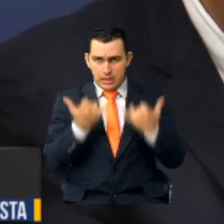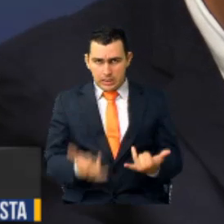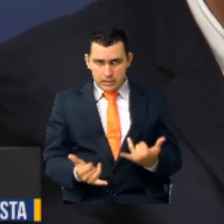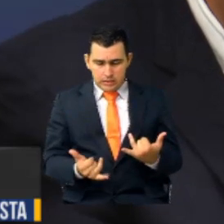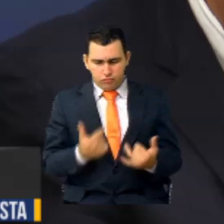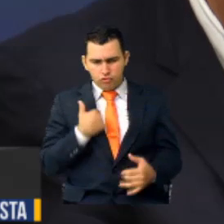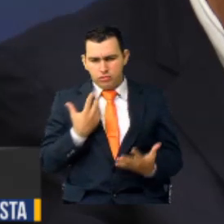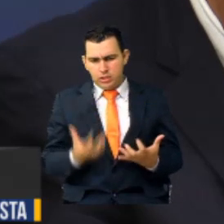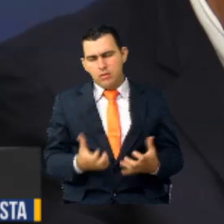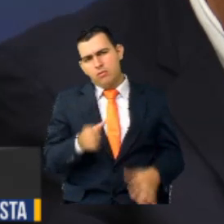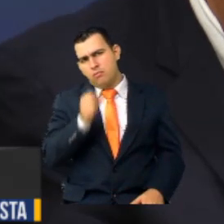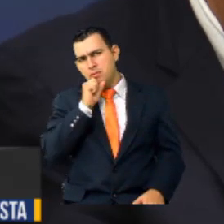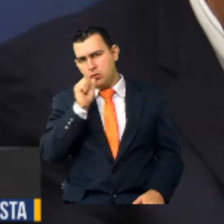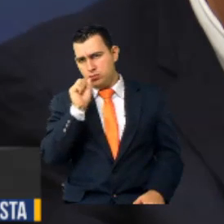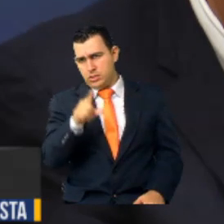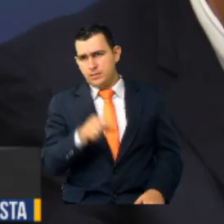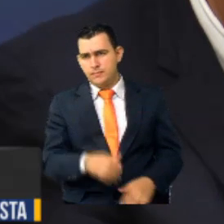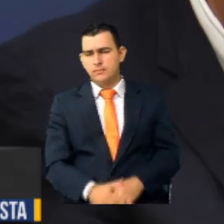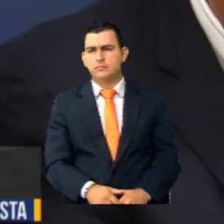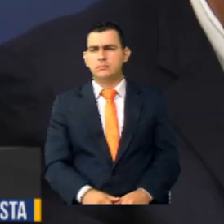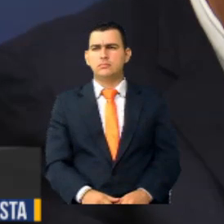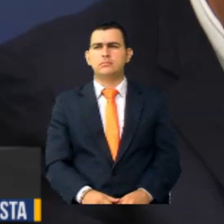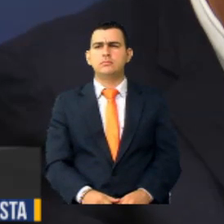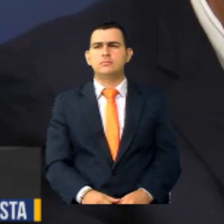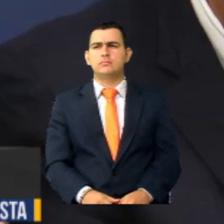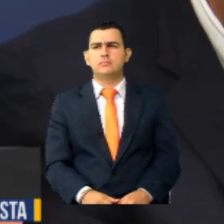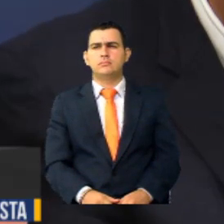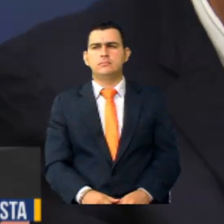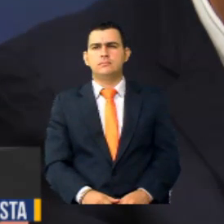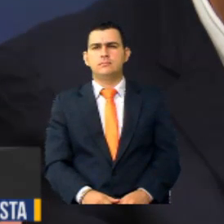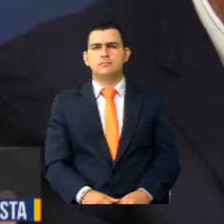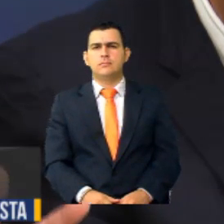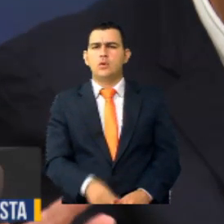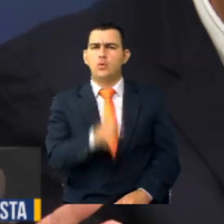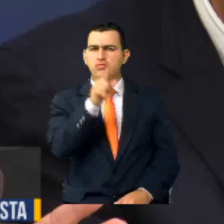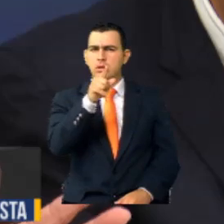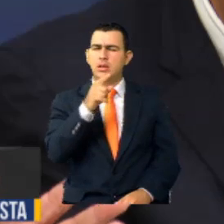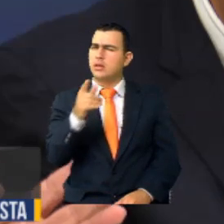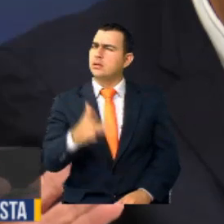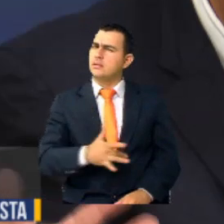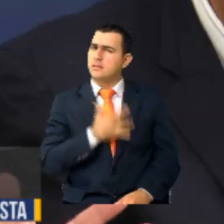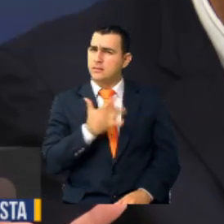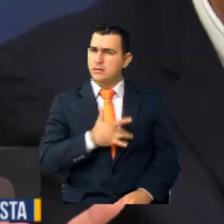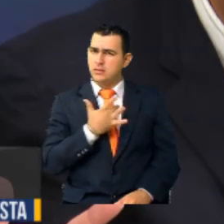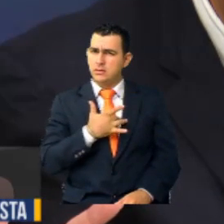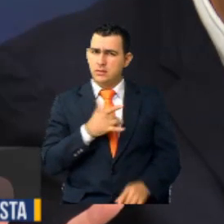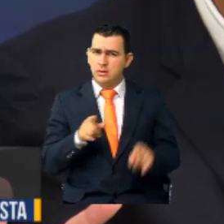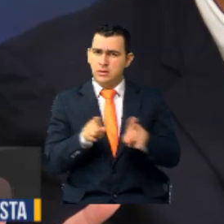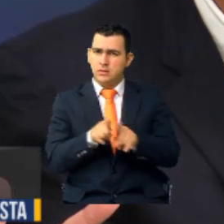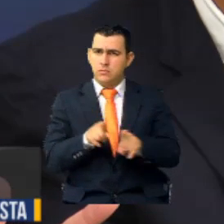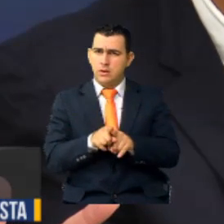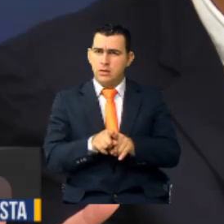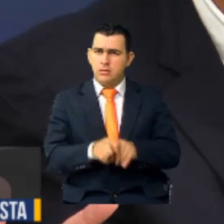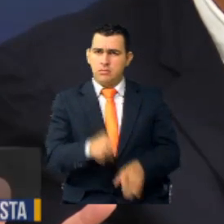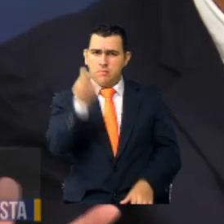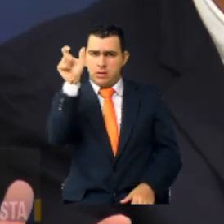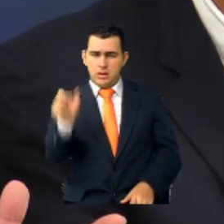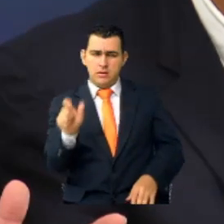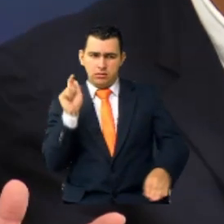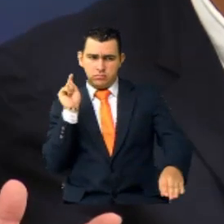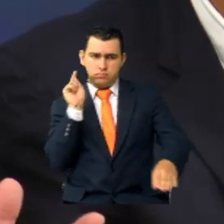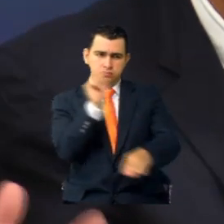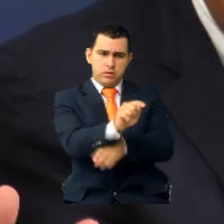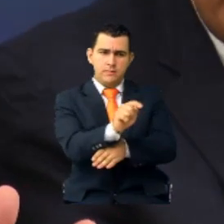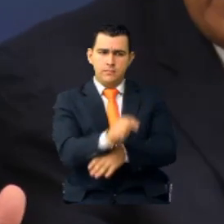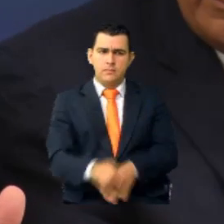preguntarle, ¿usted siente que las palabras fueran dirigidas hacia usted? Porque ella